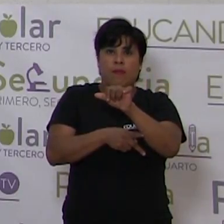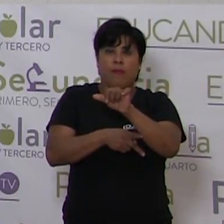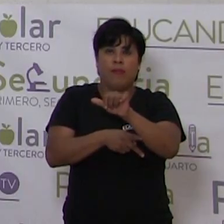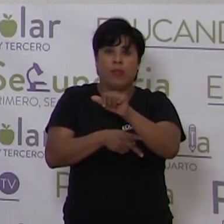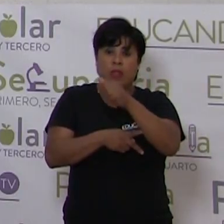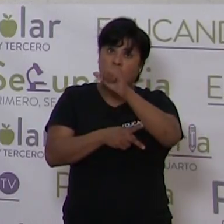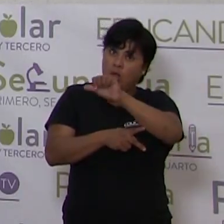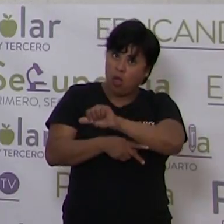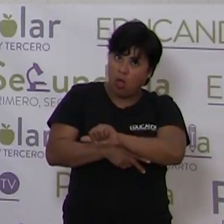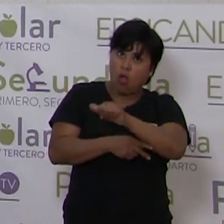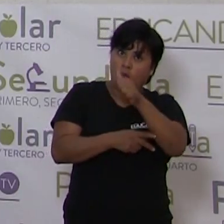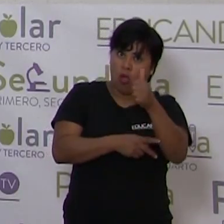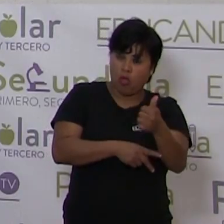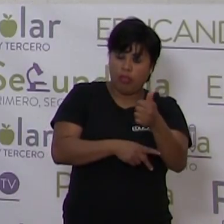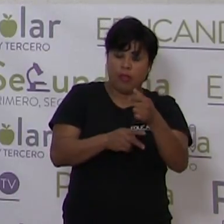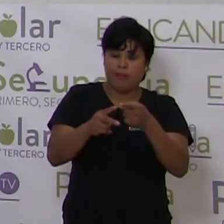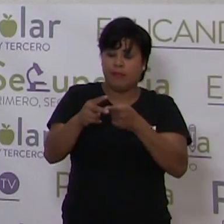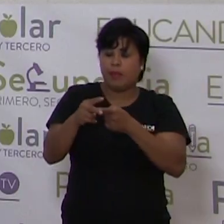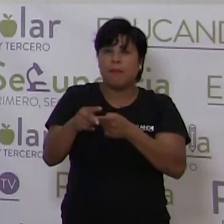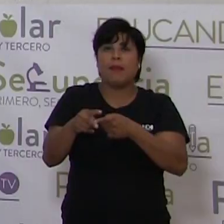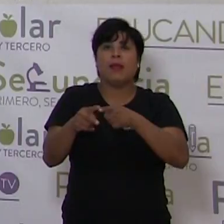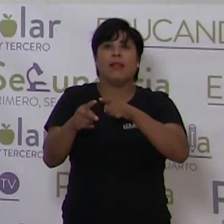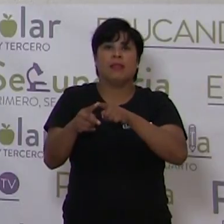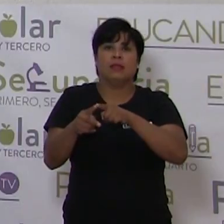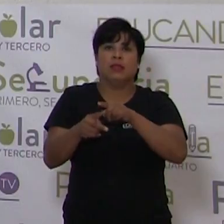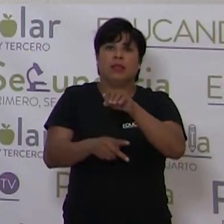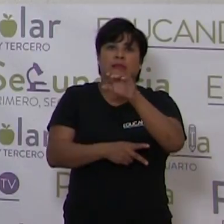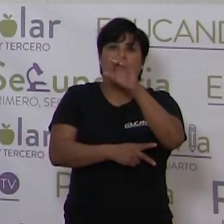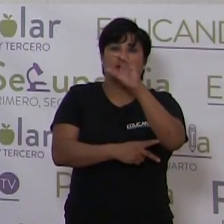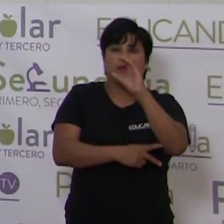y otra por el vértice